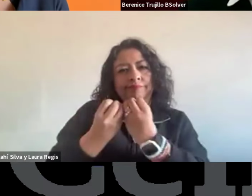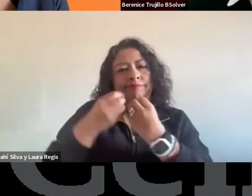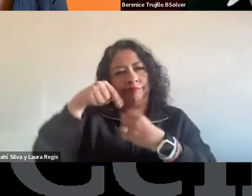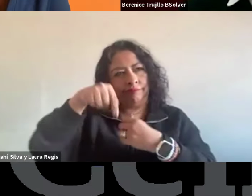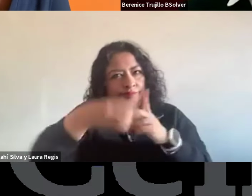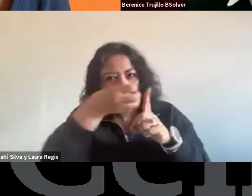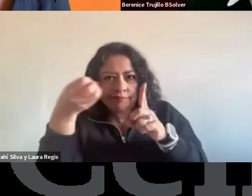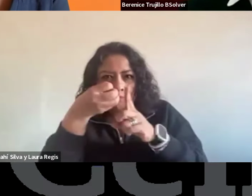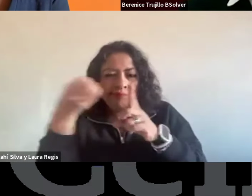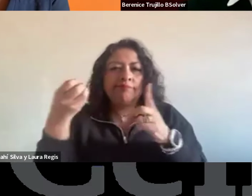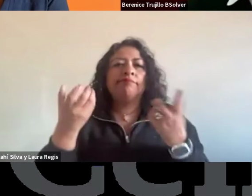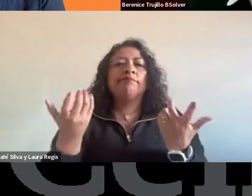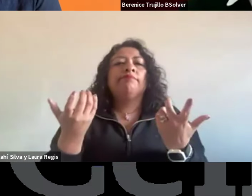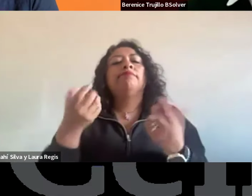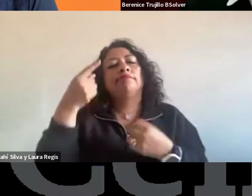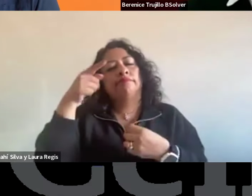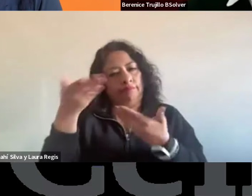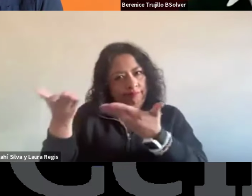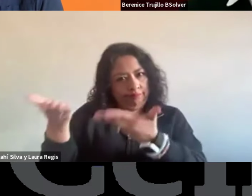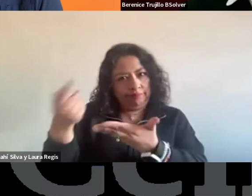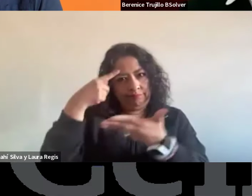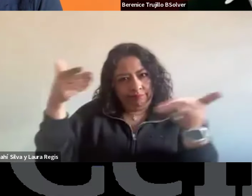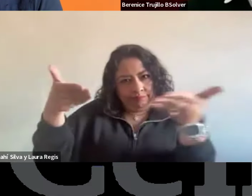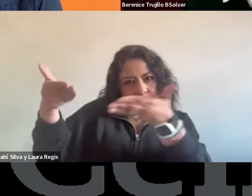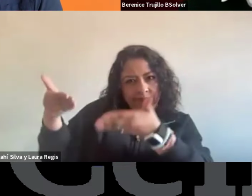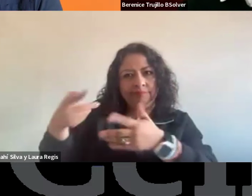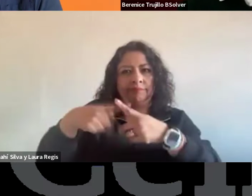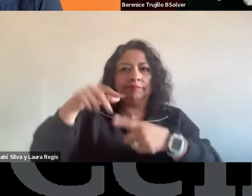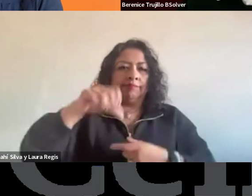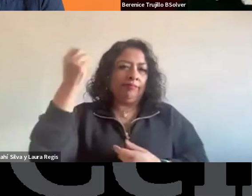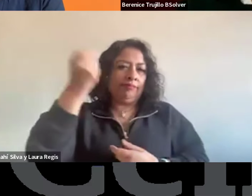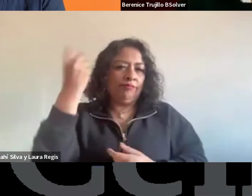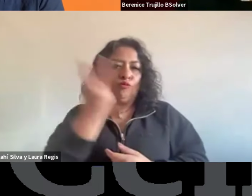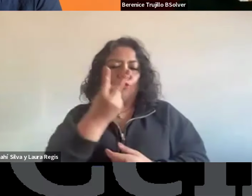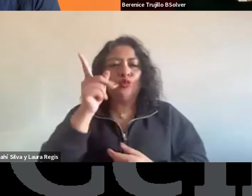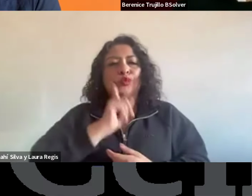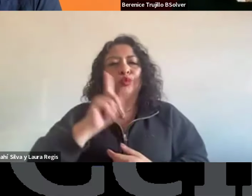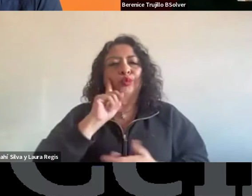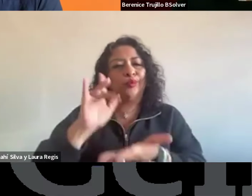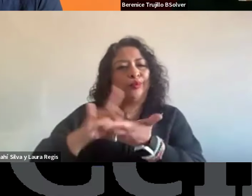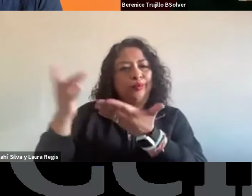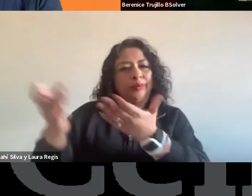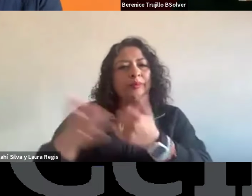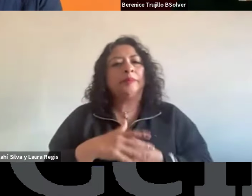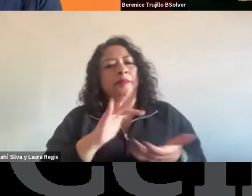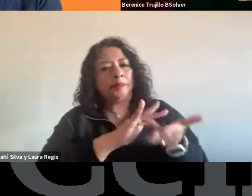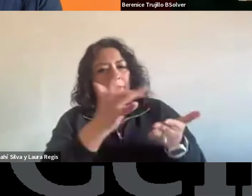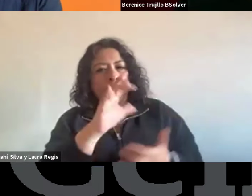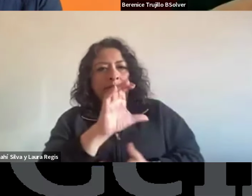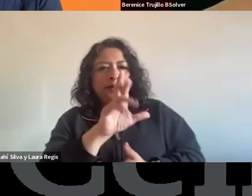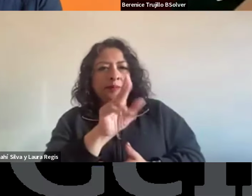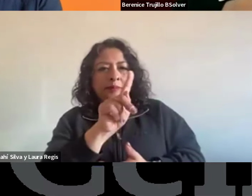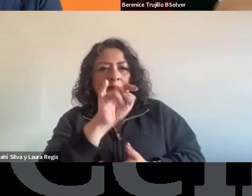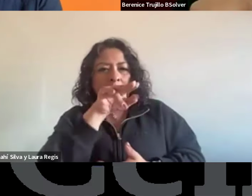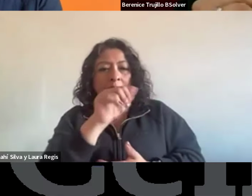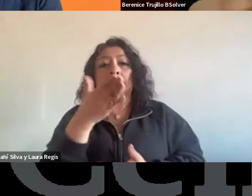evento y te dejo para que puedas presentar a nuestros ponentes de hoy, a nuestras ponentes de hoy. Muchas gracias. Gracias, Cristina.